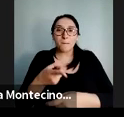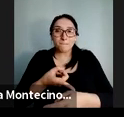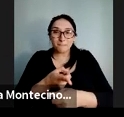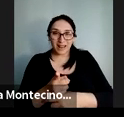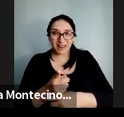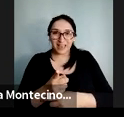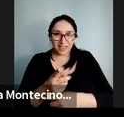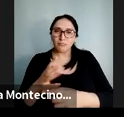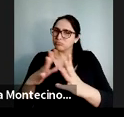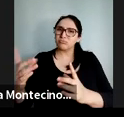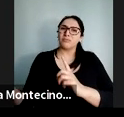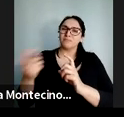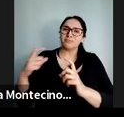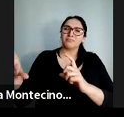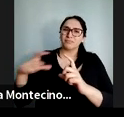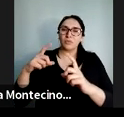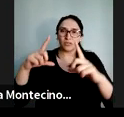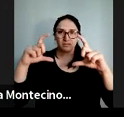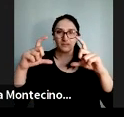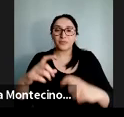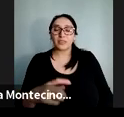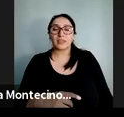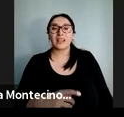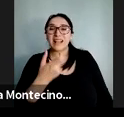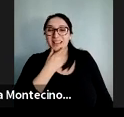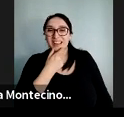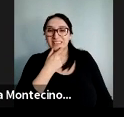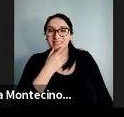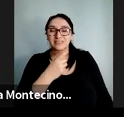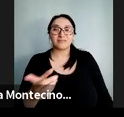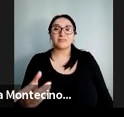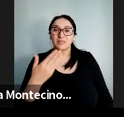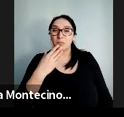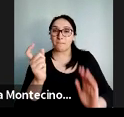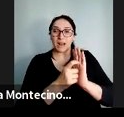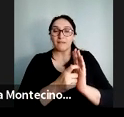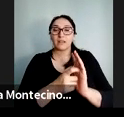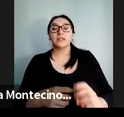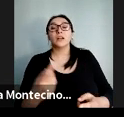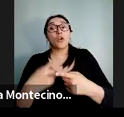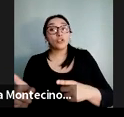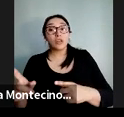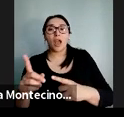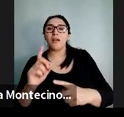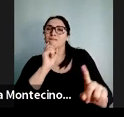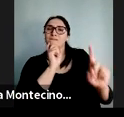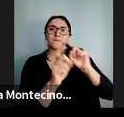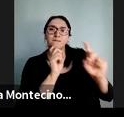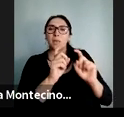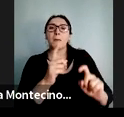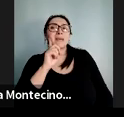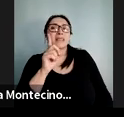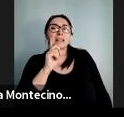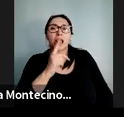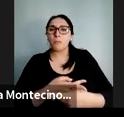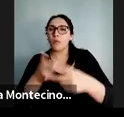consentimiento, que en inglés se llama dick pics, también la difamación, las amenazas y la pérdida